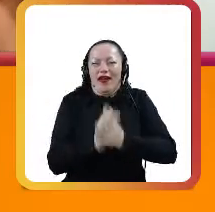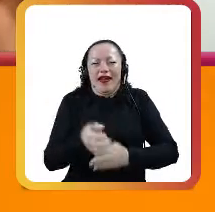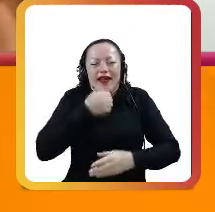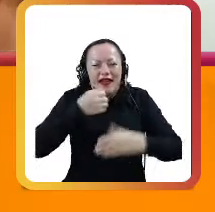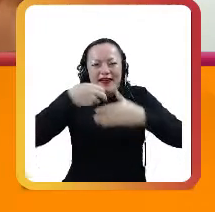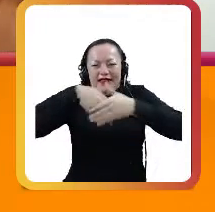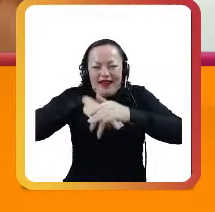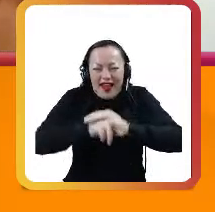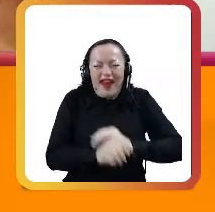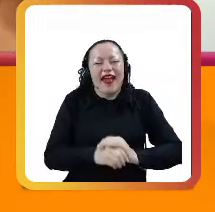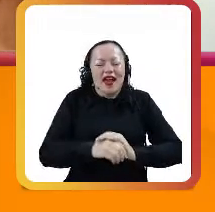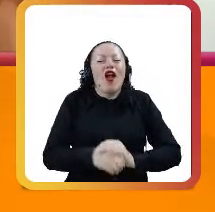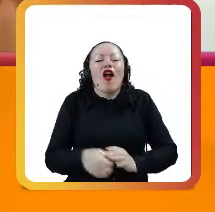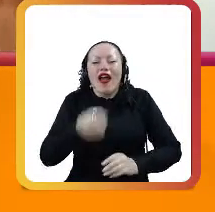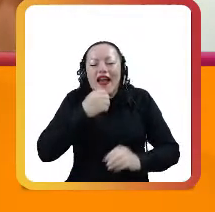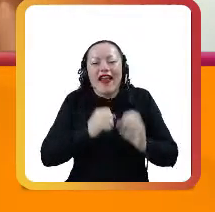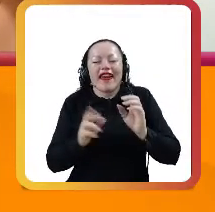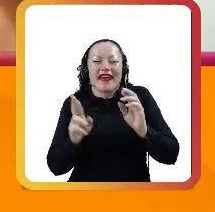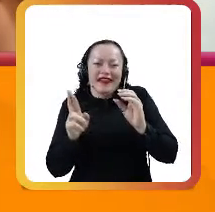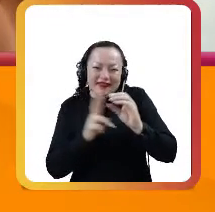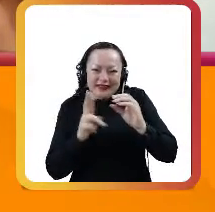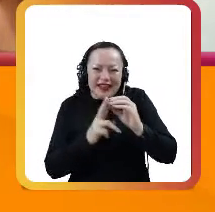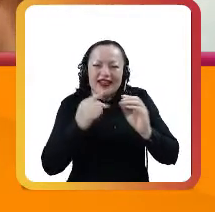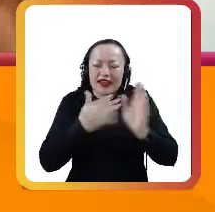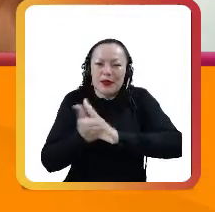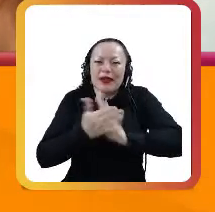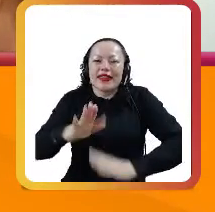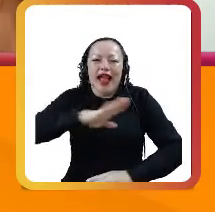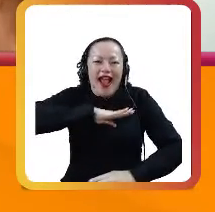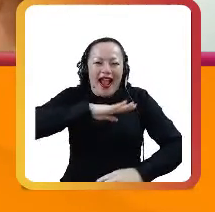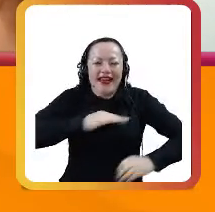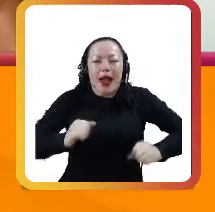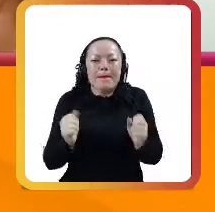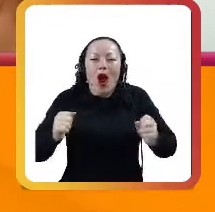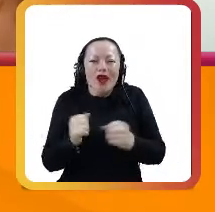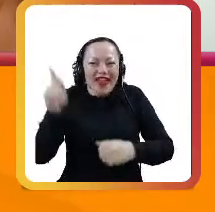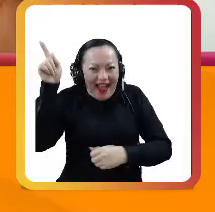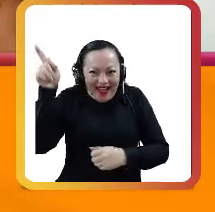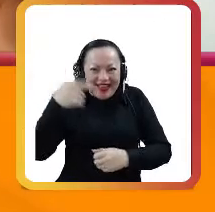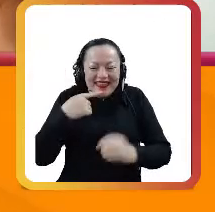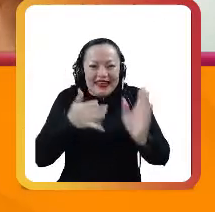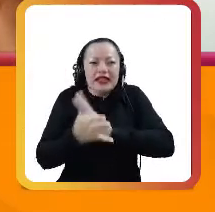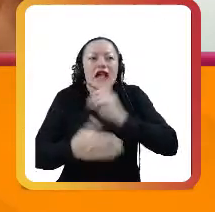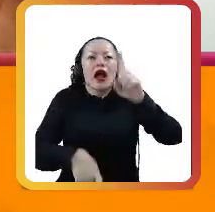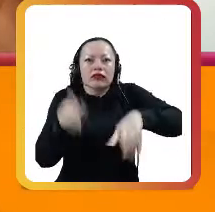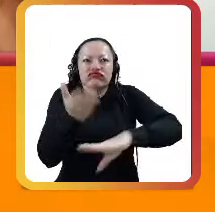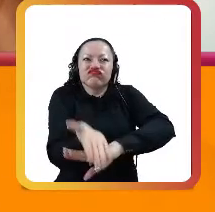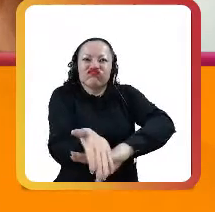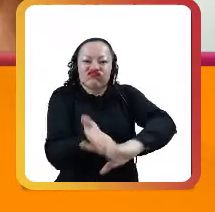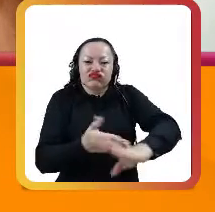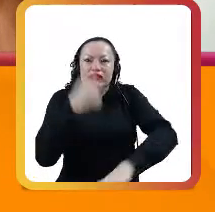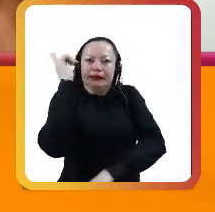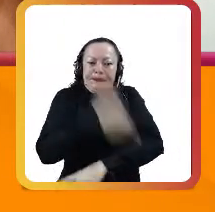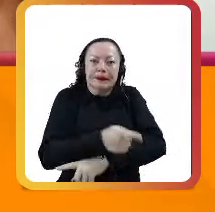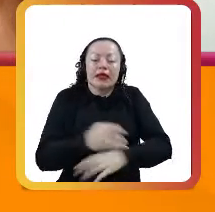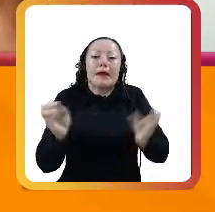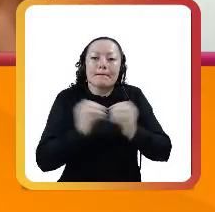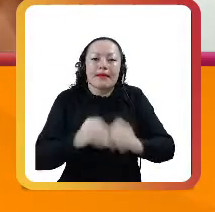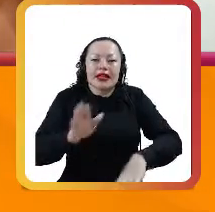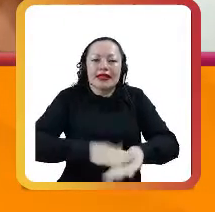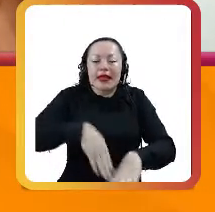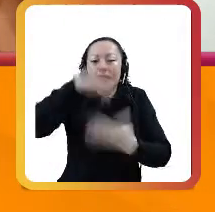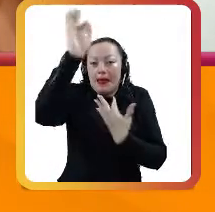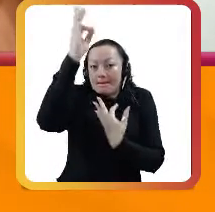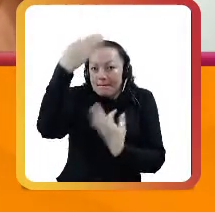RCN, donde nos hablan, donde nos ponen a hablar a la alcaldesa de Bogotá, y las restricciones y o los permisos que